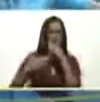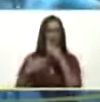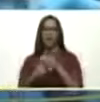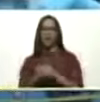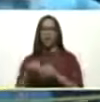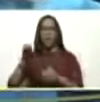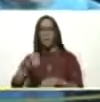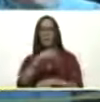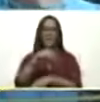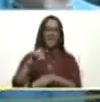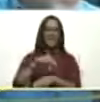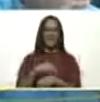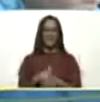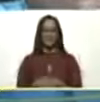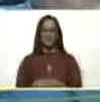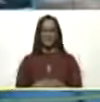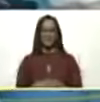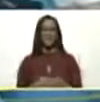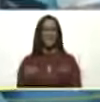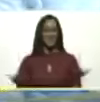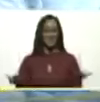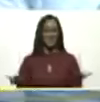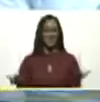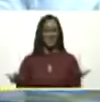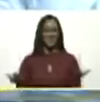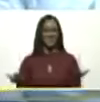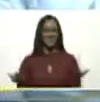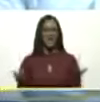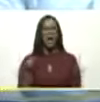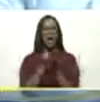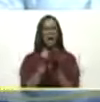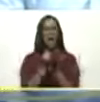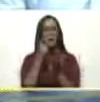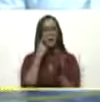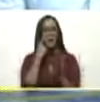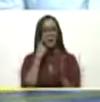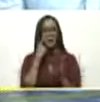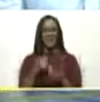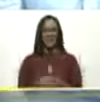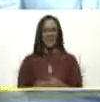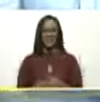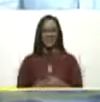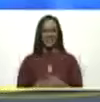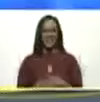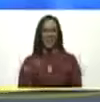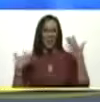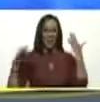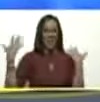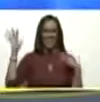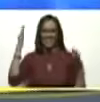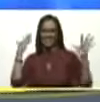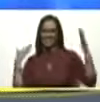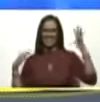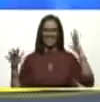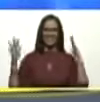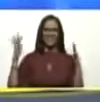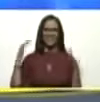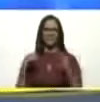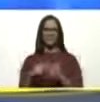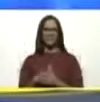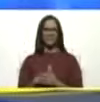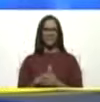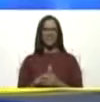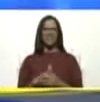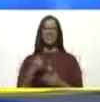merengue. ¿Ah? Haz la prueba para que vea. O calixo. Ahí estoy